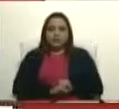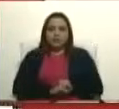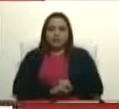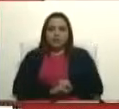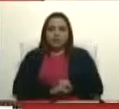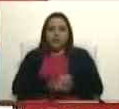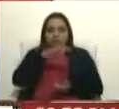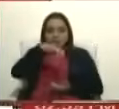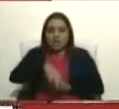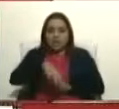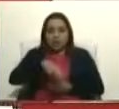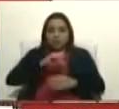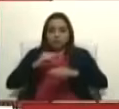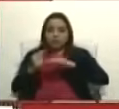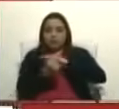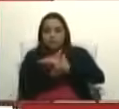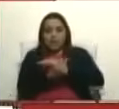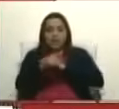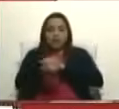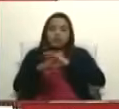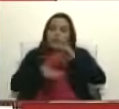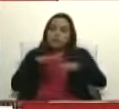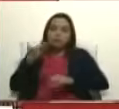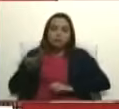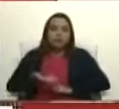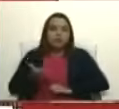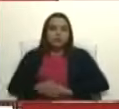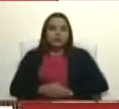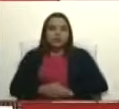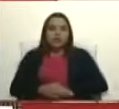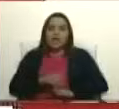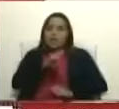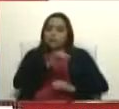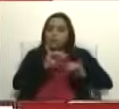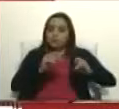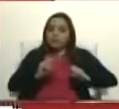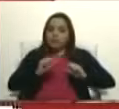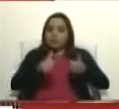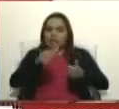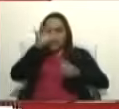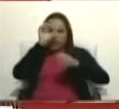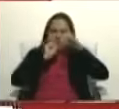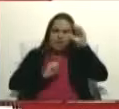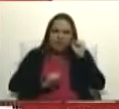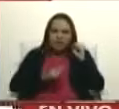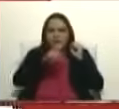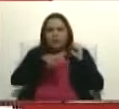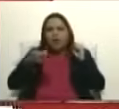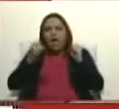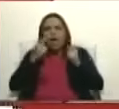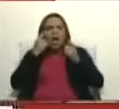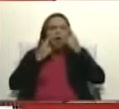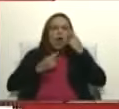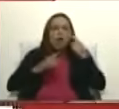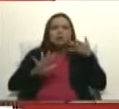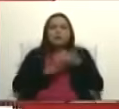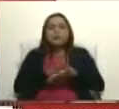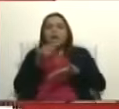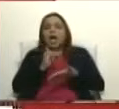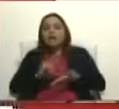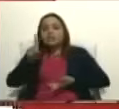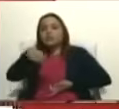Guayana Esequiba. Eso es un paso. Y ahí van a comenzar a entender estos que andan por ahí chillando si la cosa es vinculante o